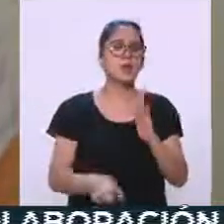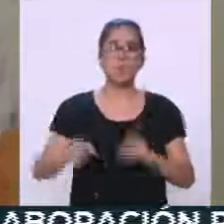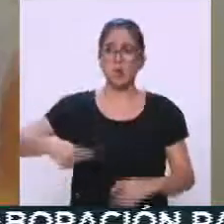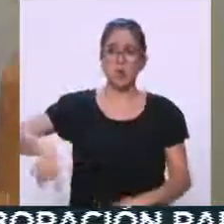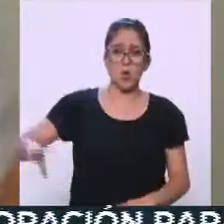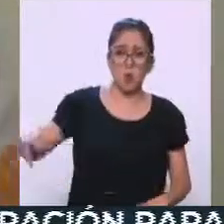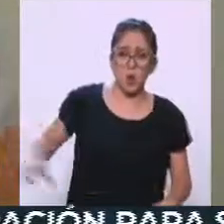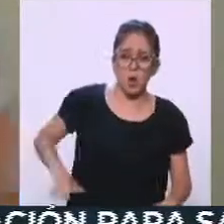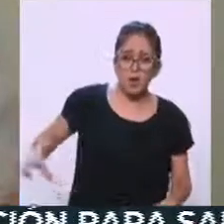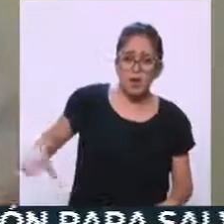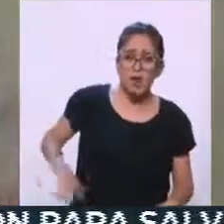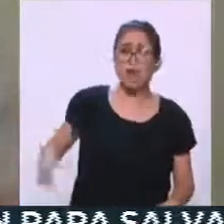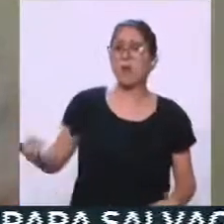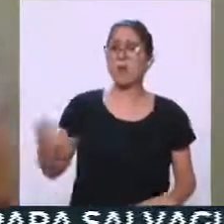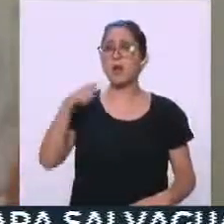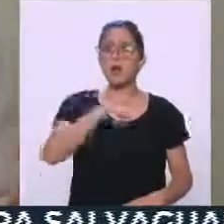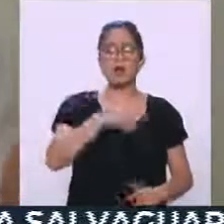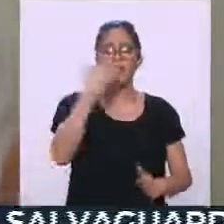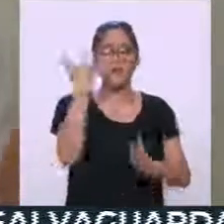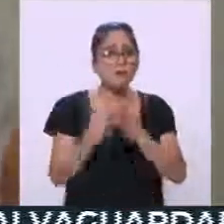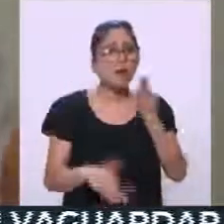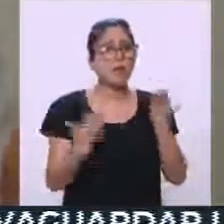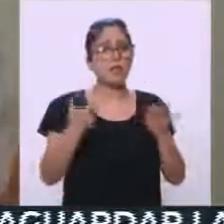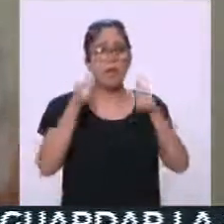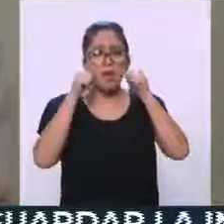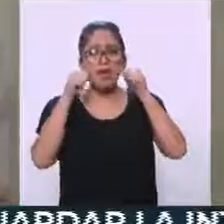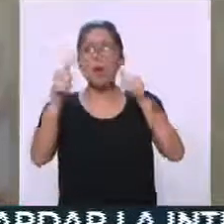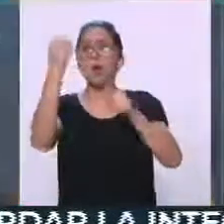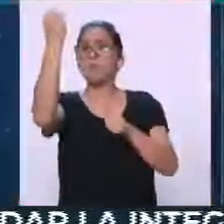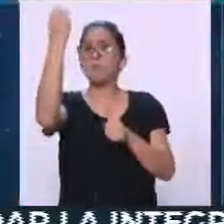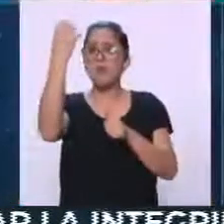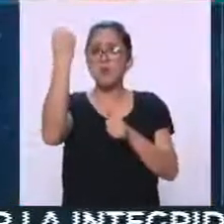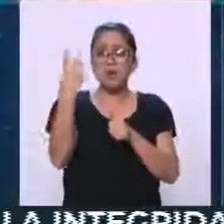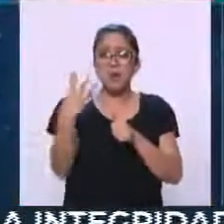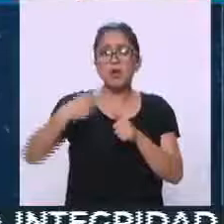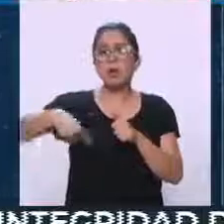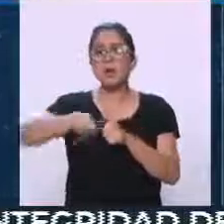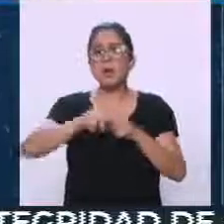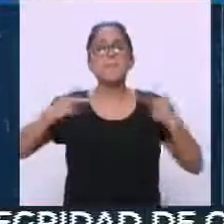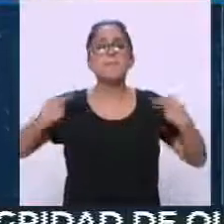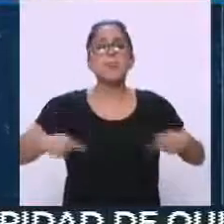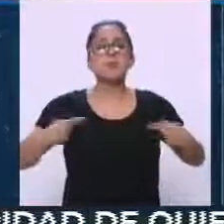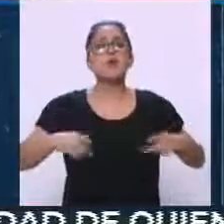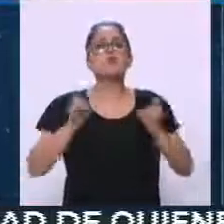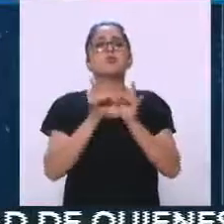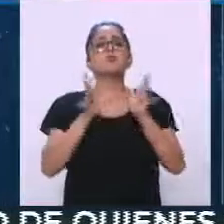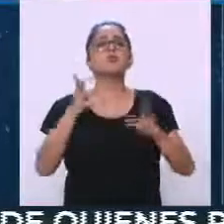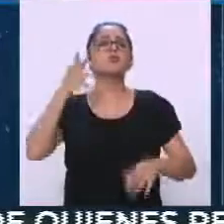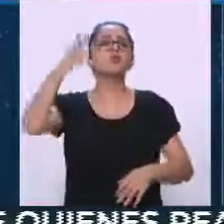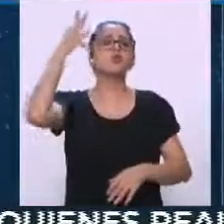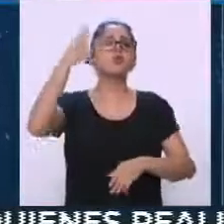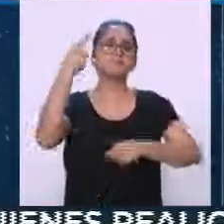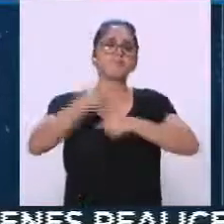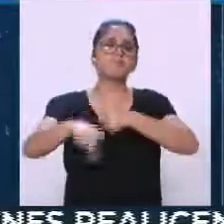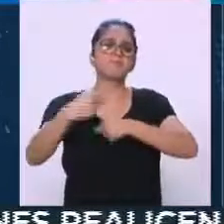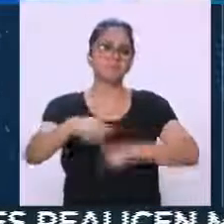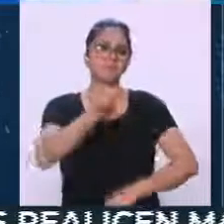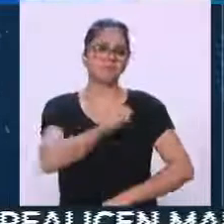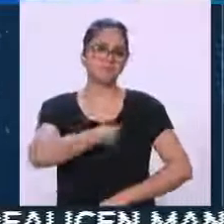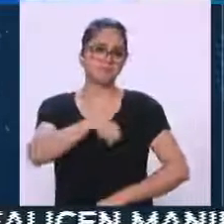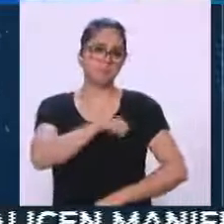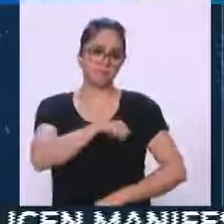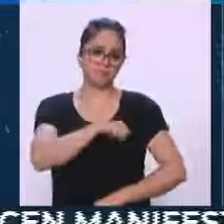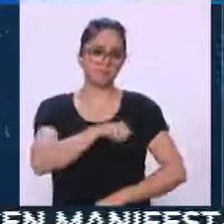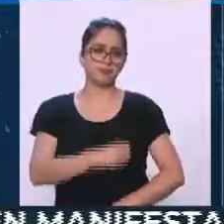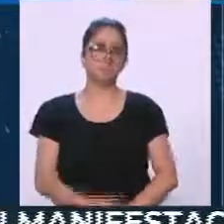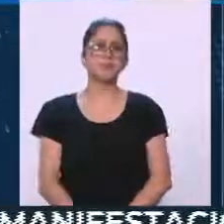salta alguna luz que no le corresponde en su semáforo, está poniendo a la población en riesgo, ¿no? Sí, y sobre todo, o